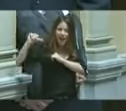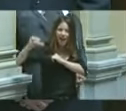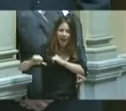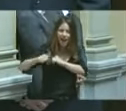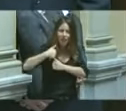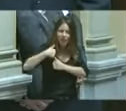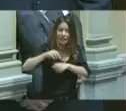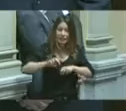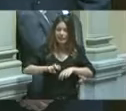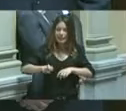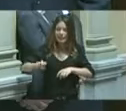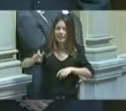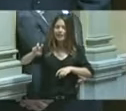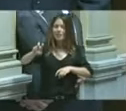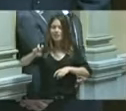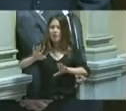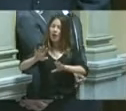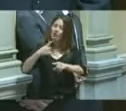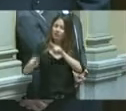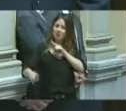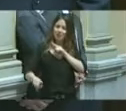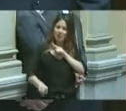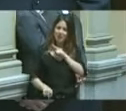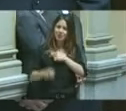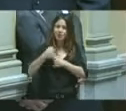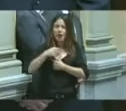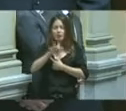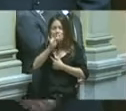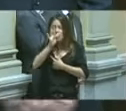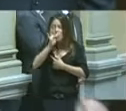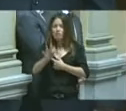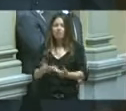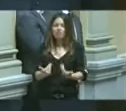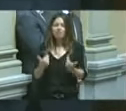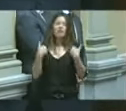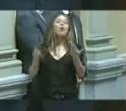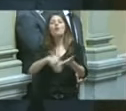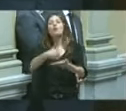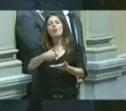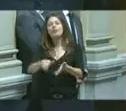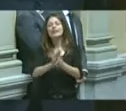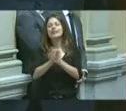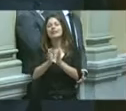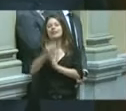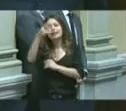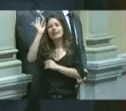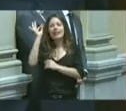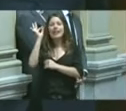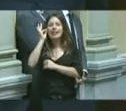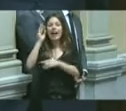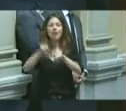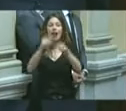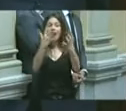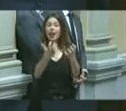esas escaleras para un cometido bien distinto: prometer el cargo que, a propuesta de mis compañeros y compañeras, la ciudadanía